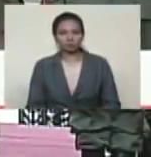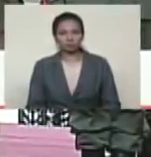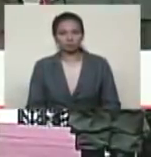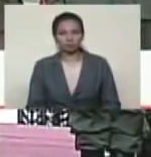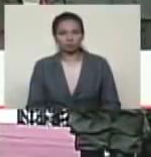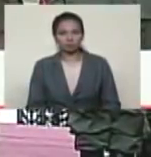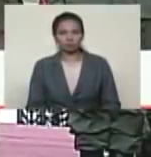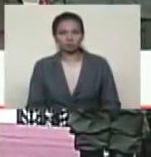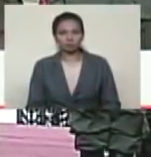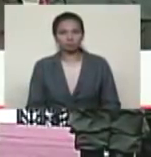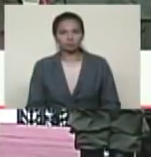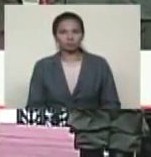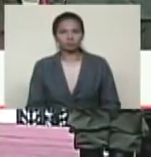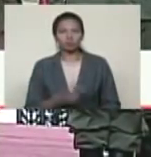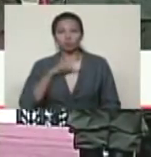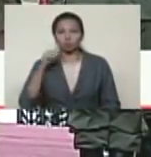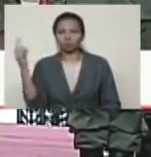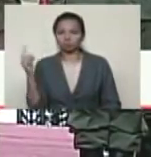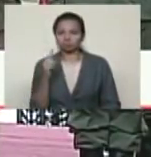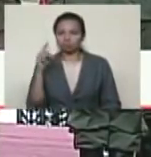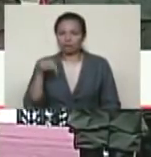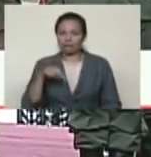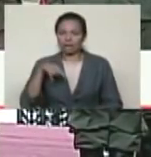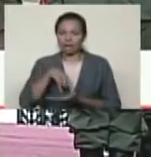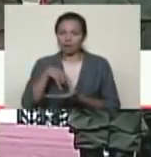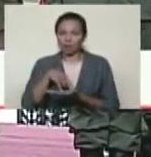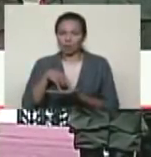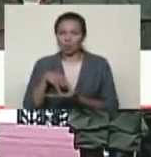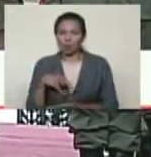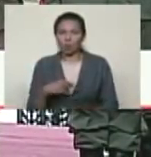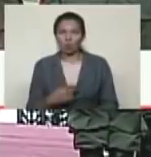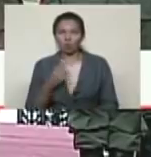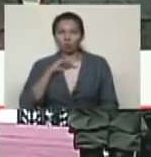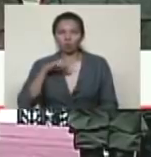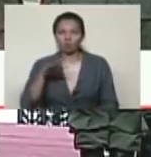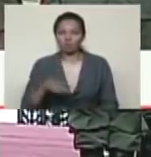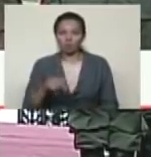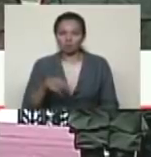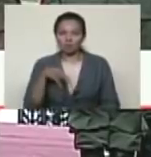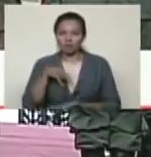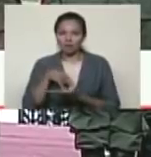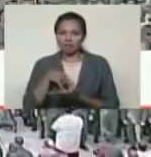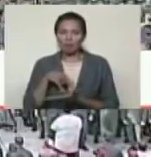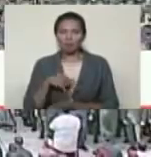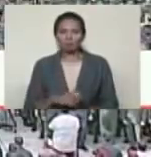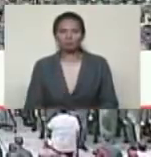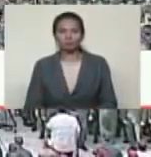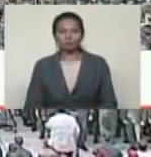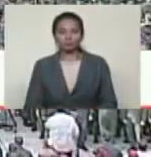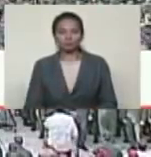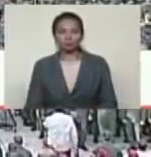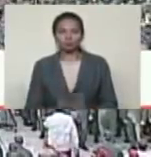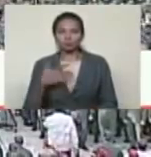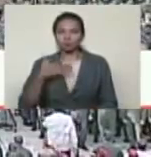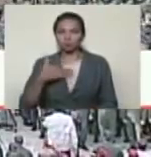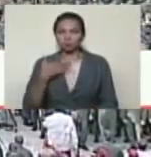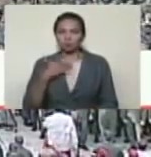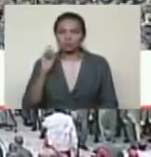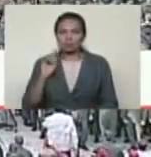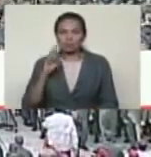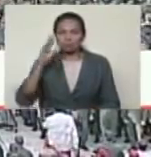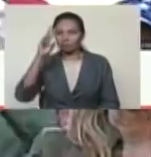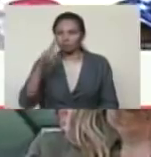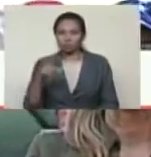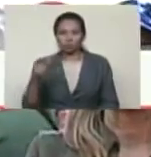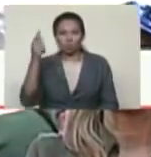Por eso, si venimos aquí a Carabobo, si estamos aquí en Carabobo, debemos sentir la necesidad todos los